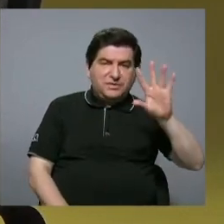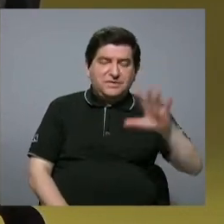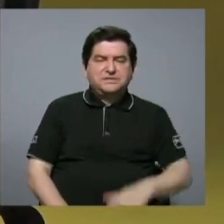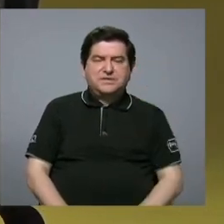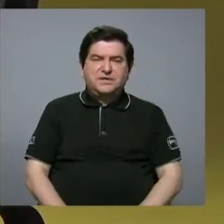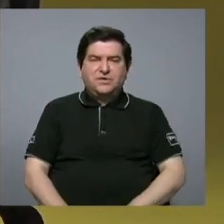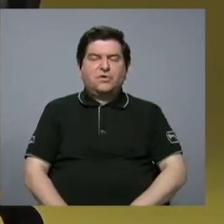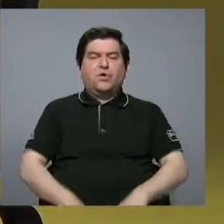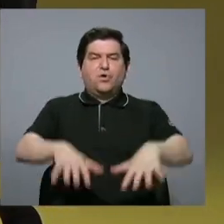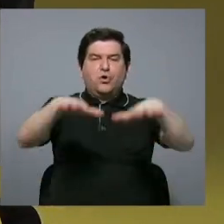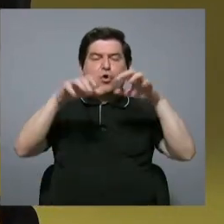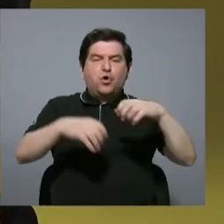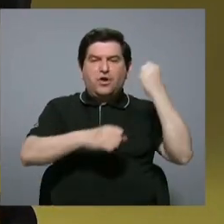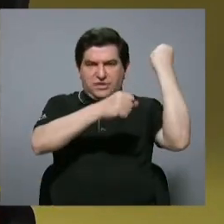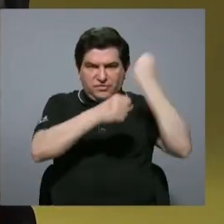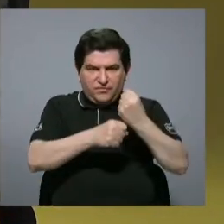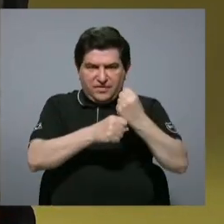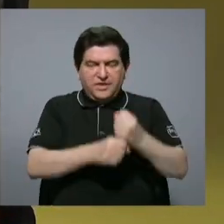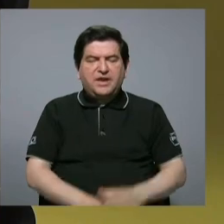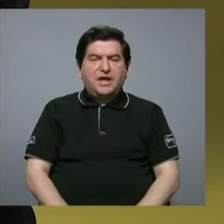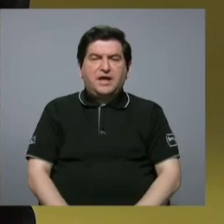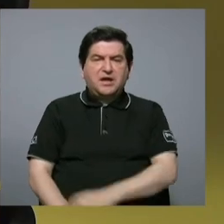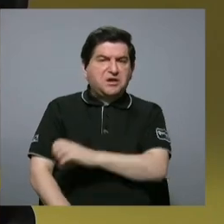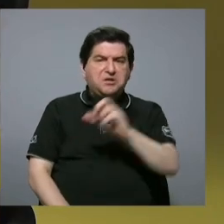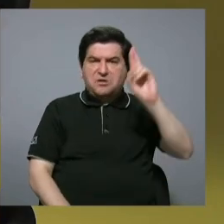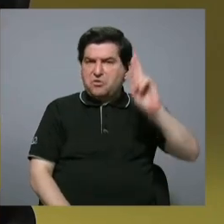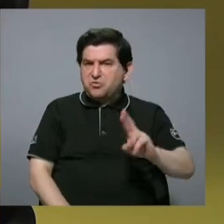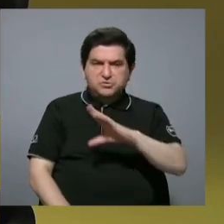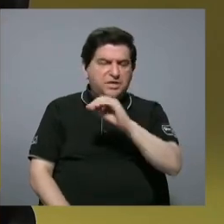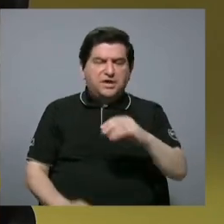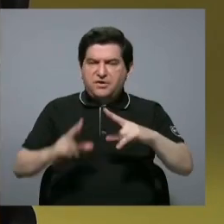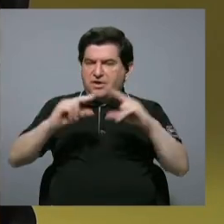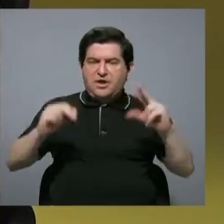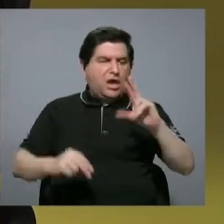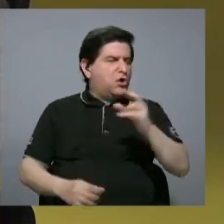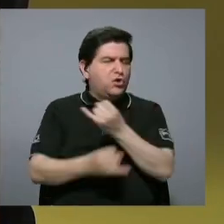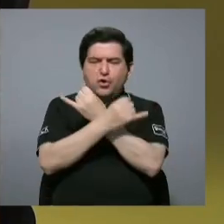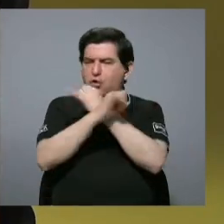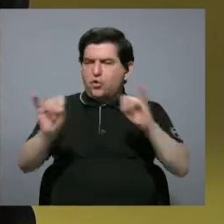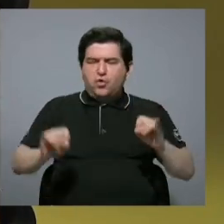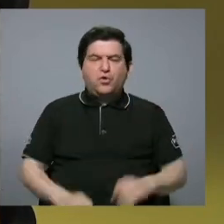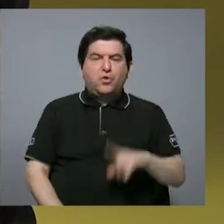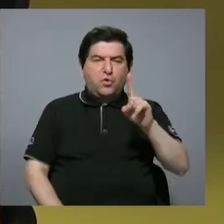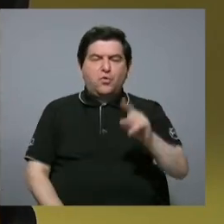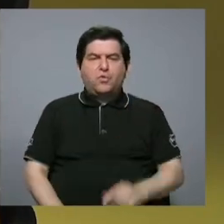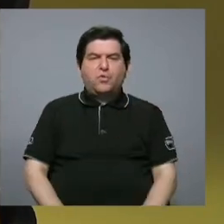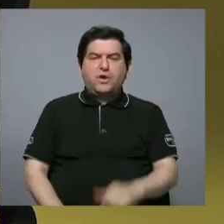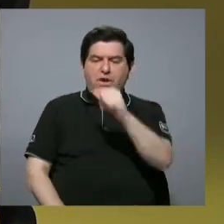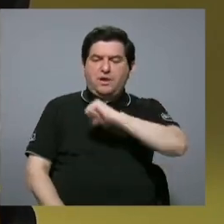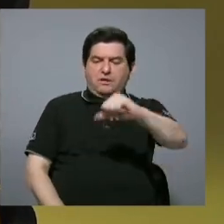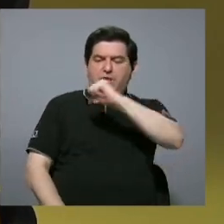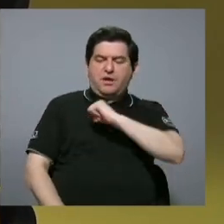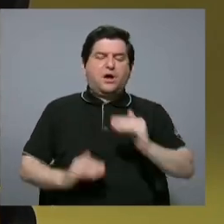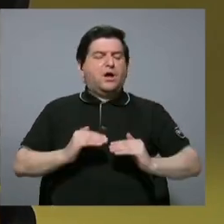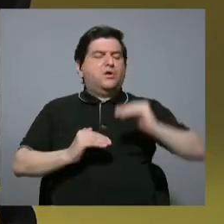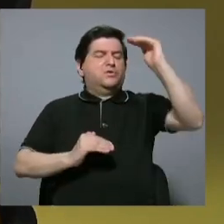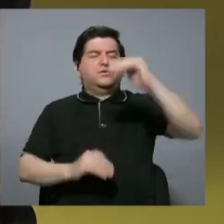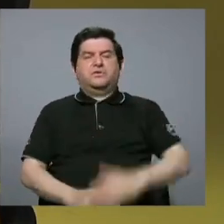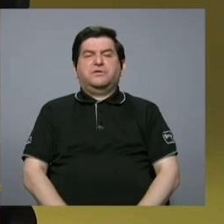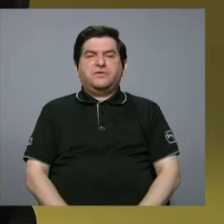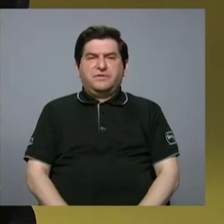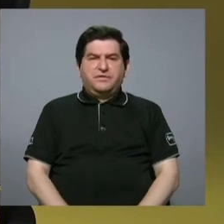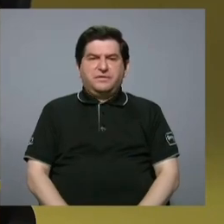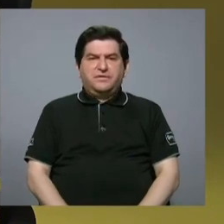Congreso Federal, porque ni Costa Rica ni Nicaragua eran independientes, había una autoridad superior que era el Poder